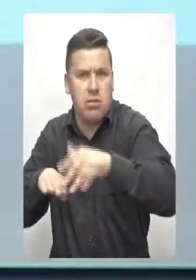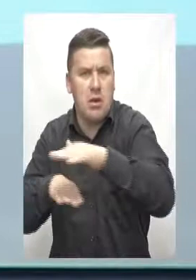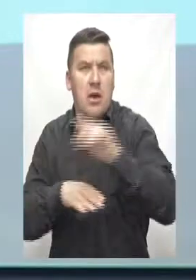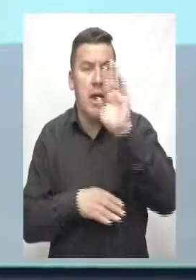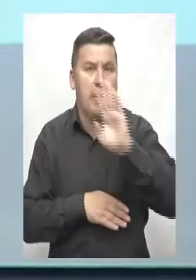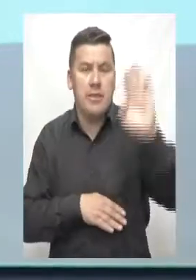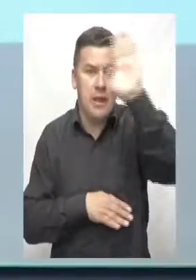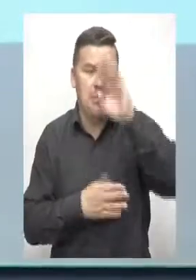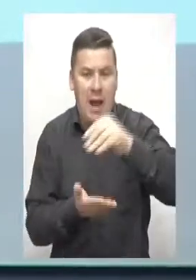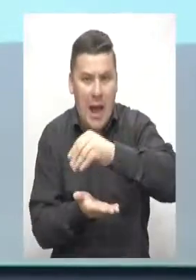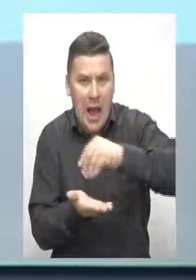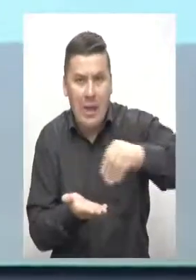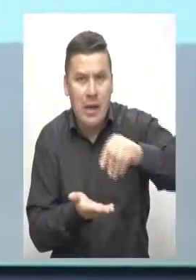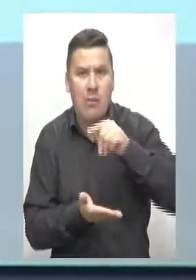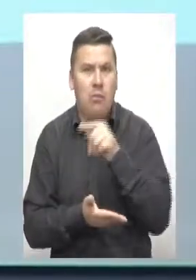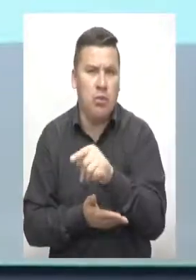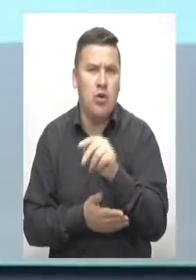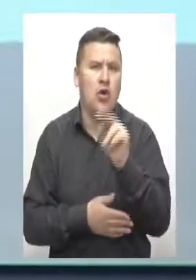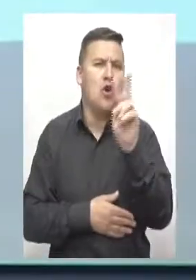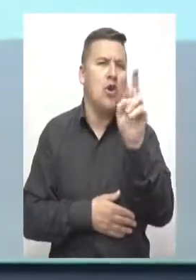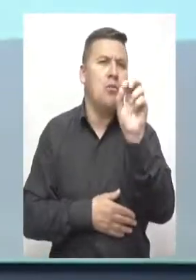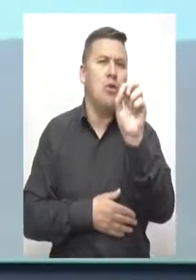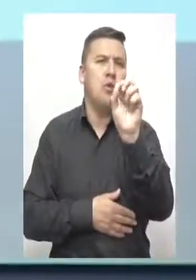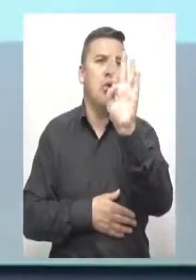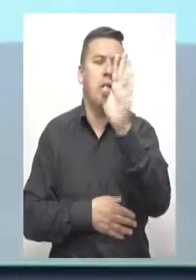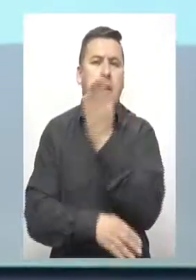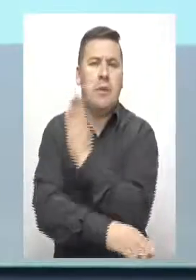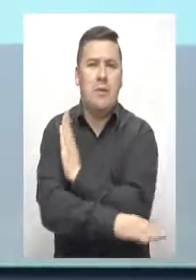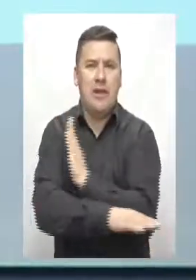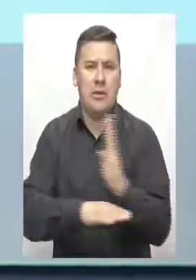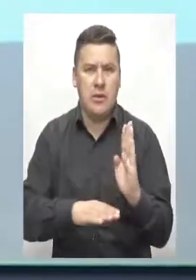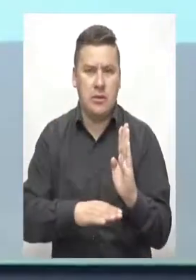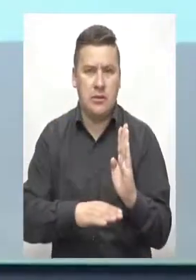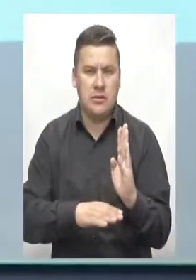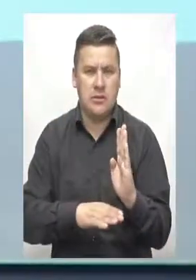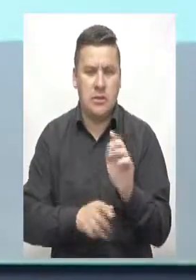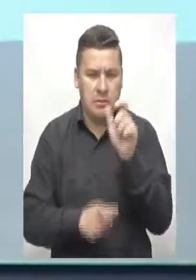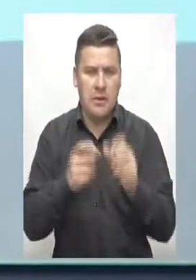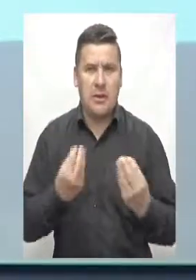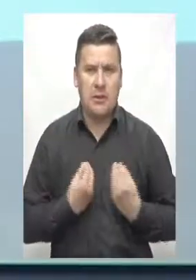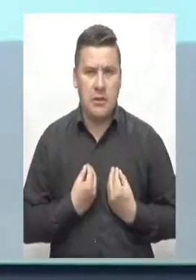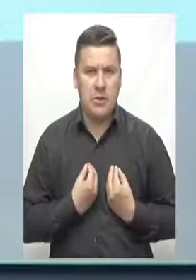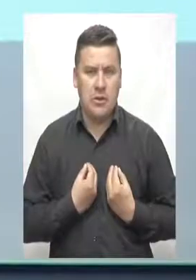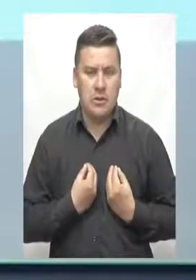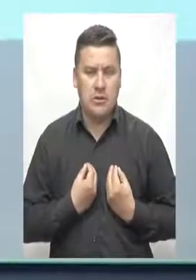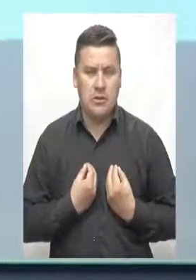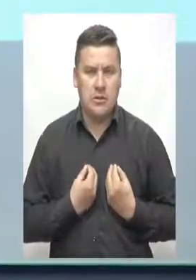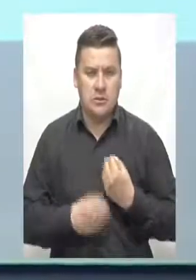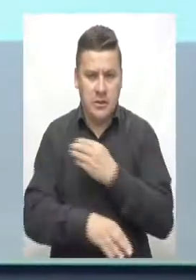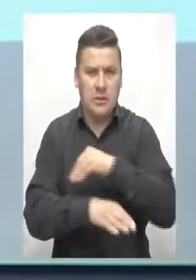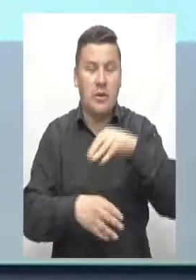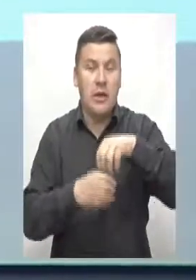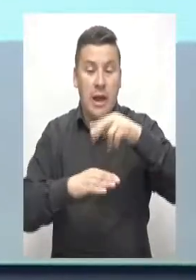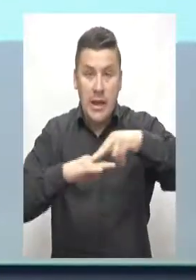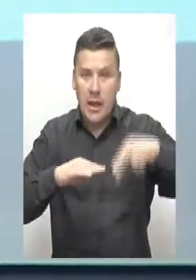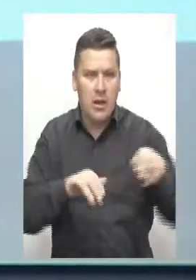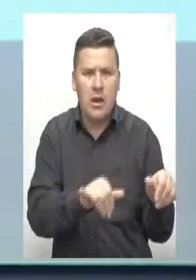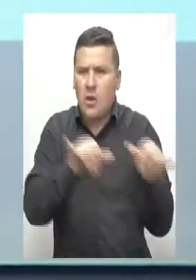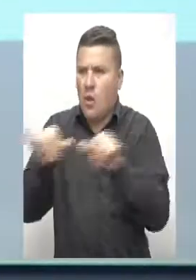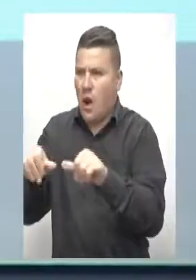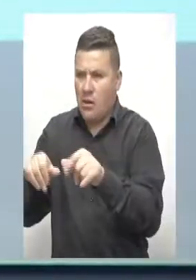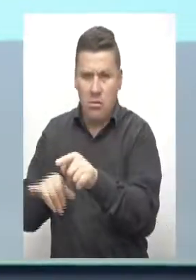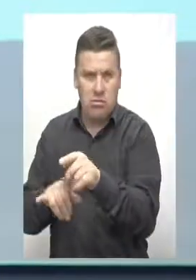de estaciones de servicio que el departamento del atlántico que tienen 2.4 millones de habitantes y nariño